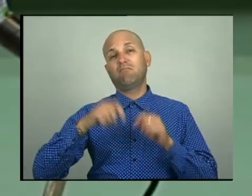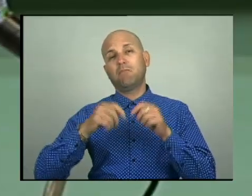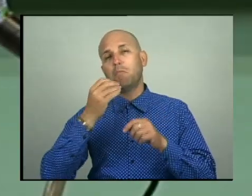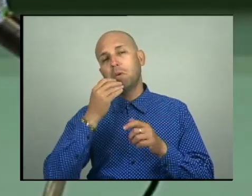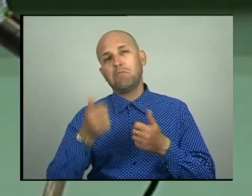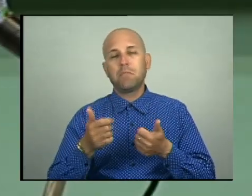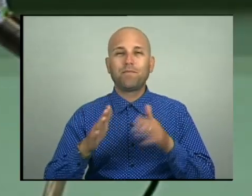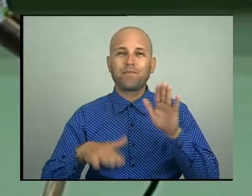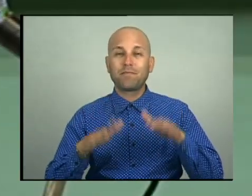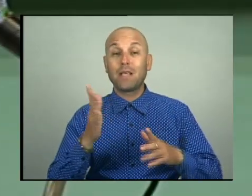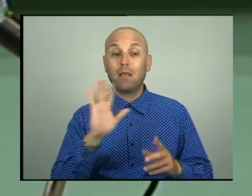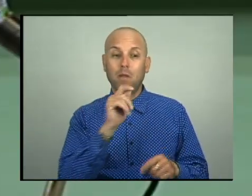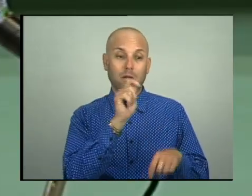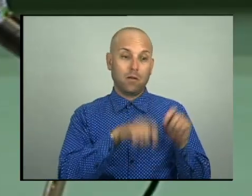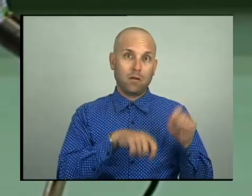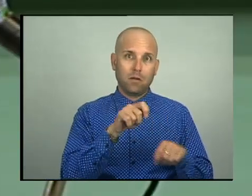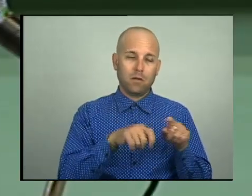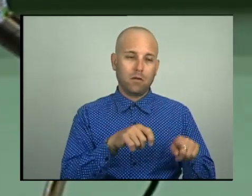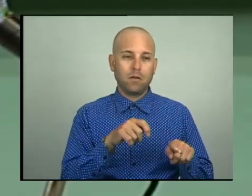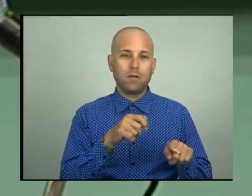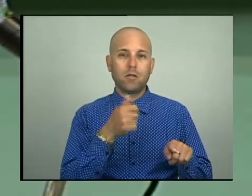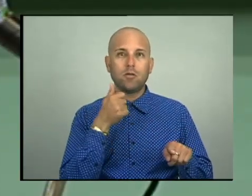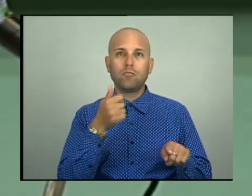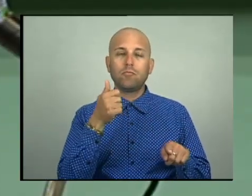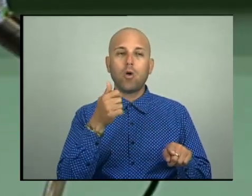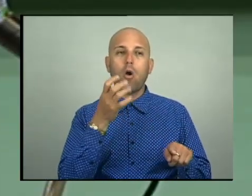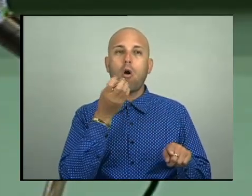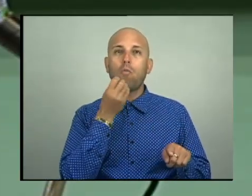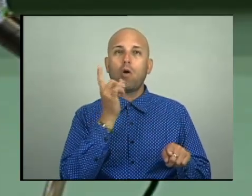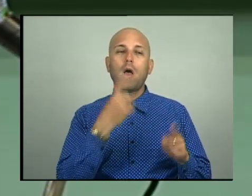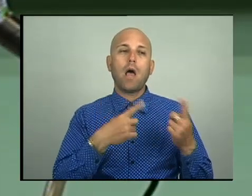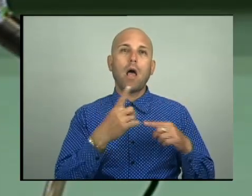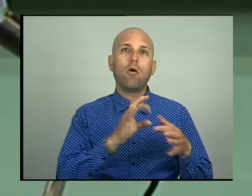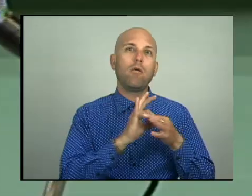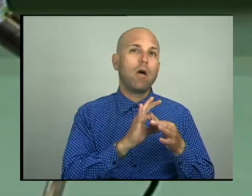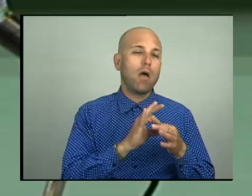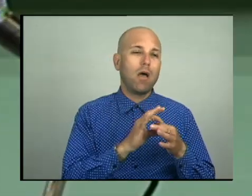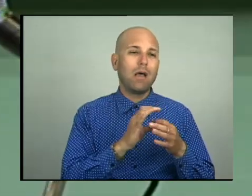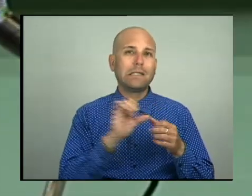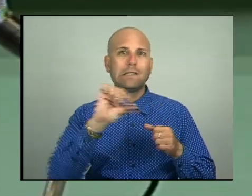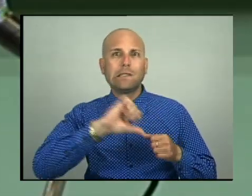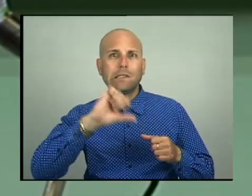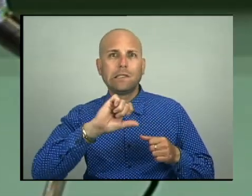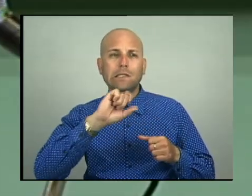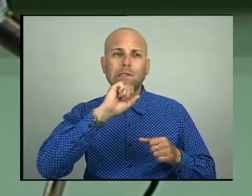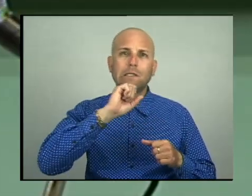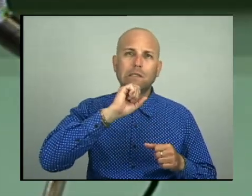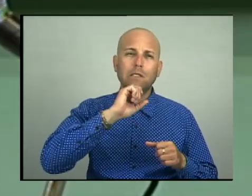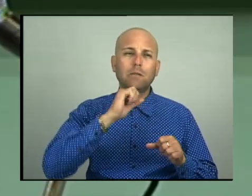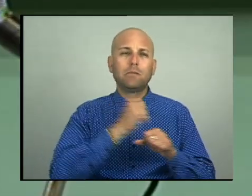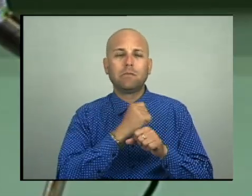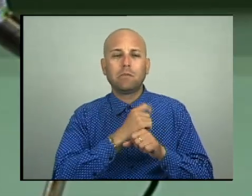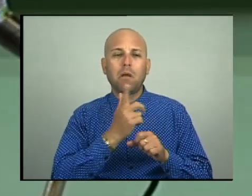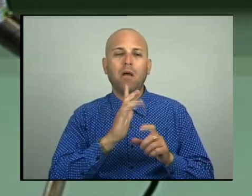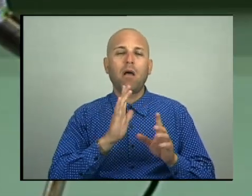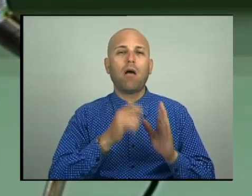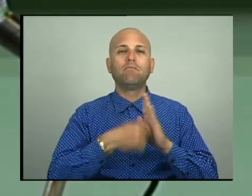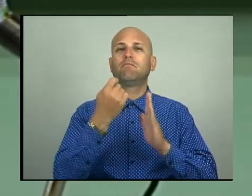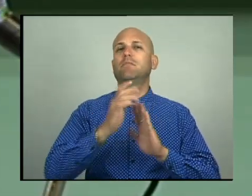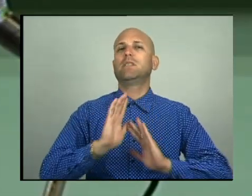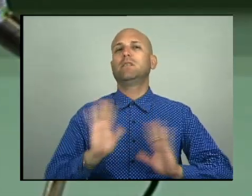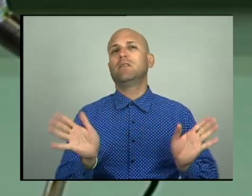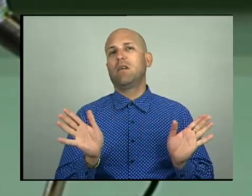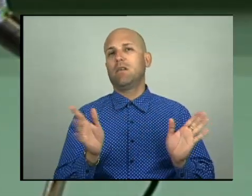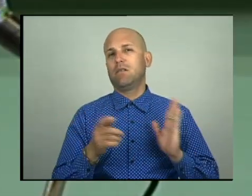quedan durante el acto quirúrgico puede haber complicaciones como es natural. Sí. Y hay un término que se maneja, que es el término de secuelas